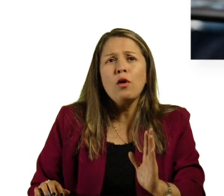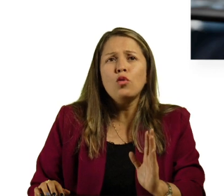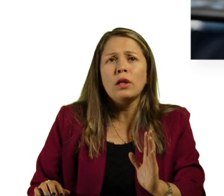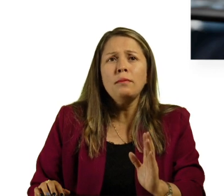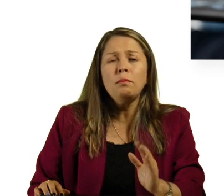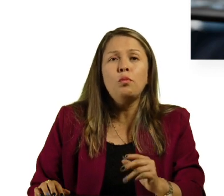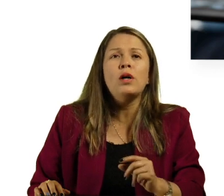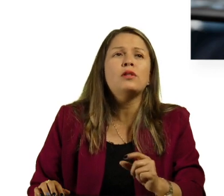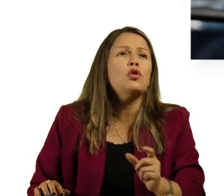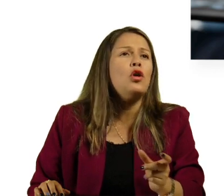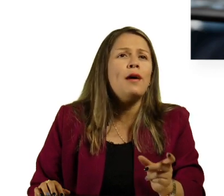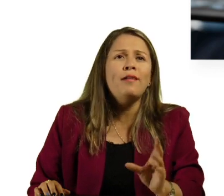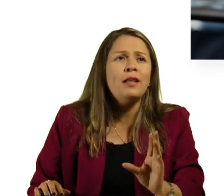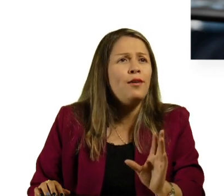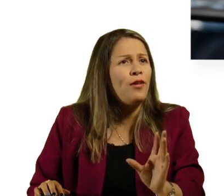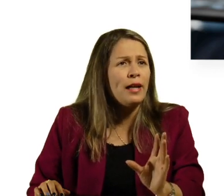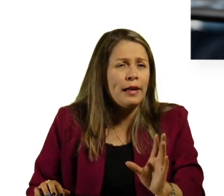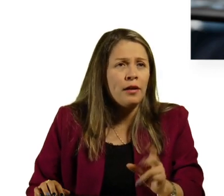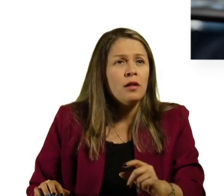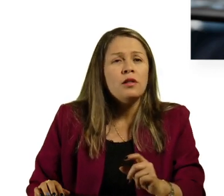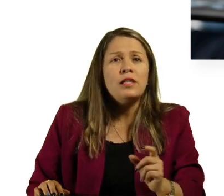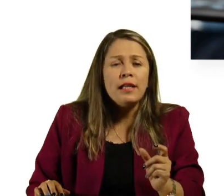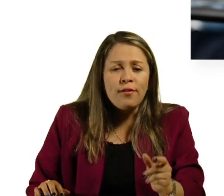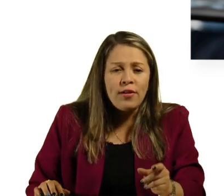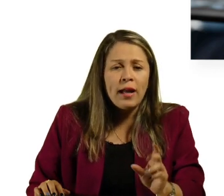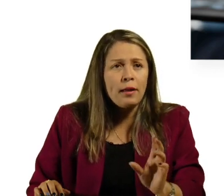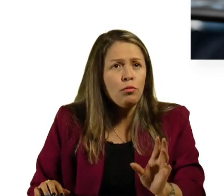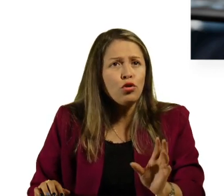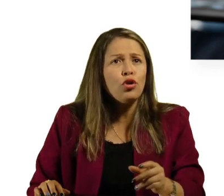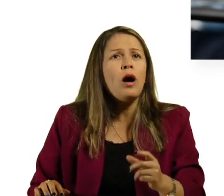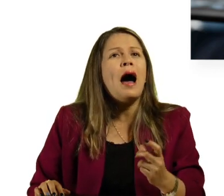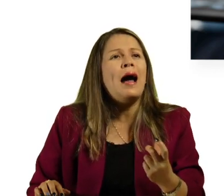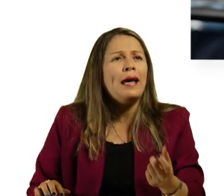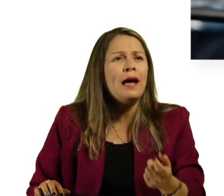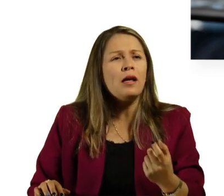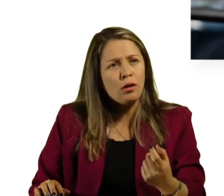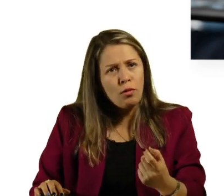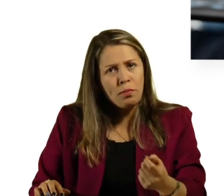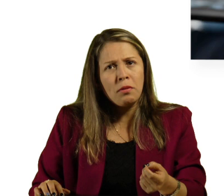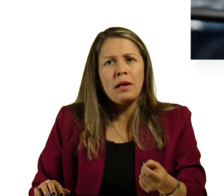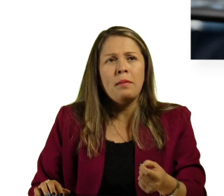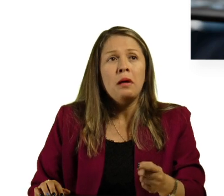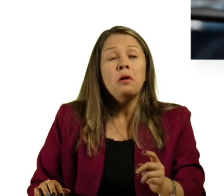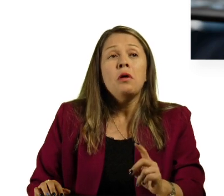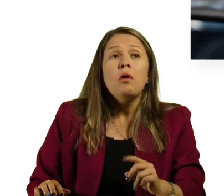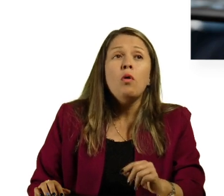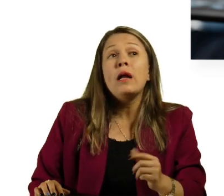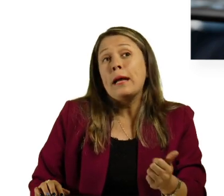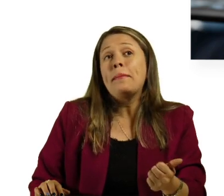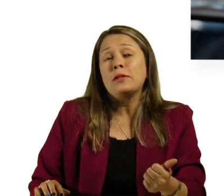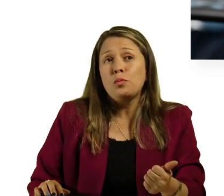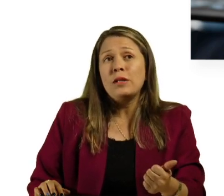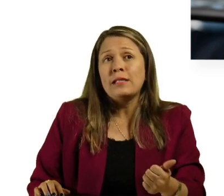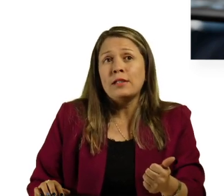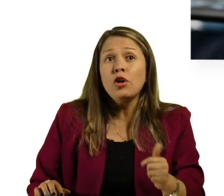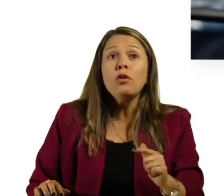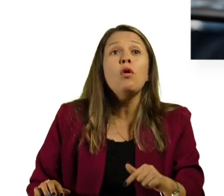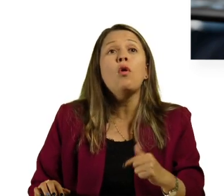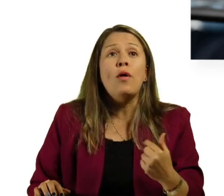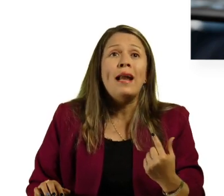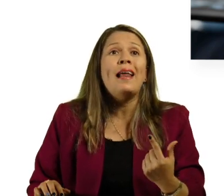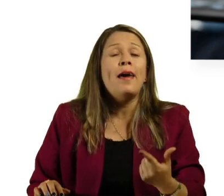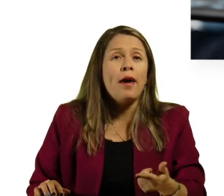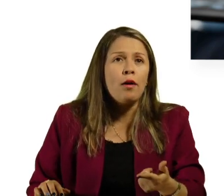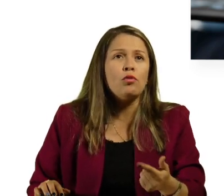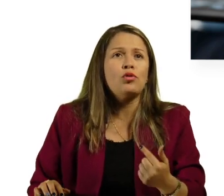se ejecutan, pues no deben diferir. Si difieren mucho, ahí hay algún problema, o en la presupuestación